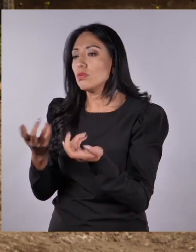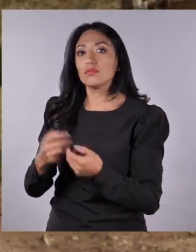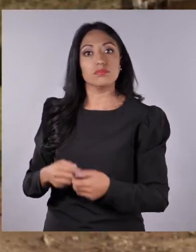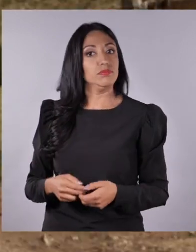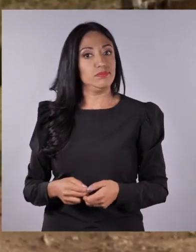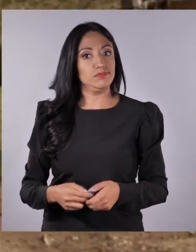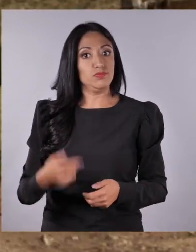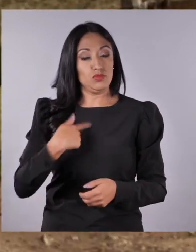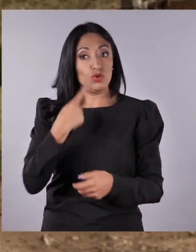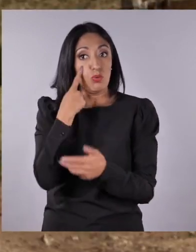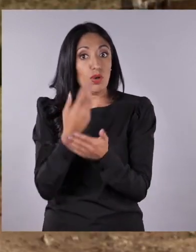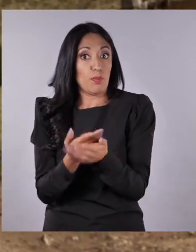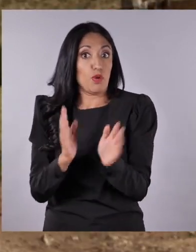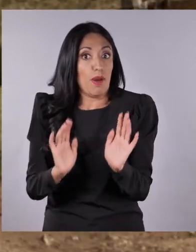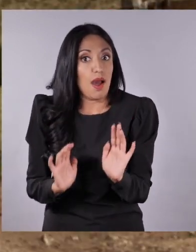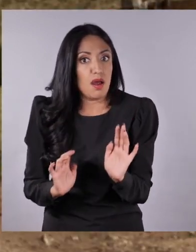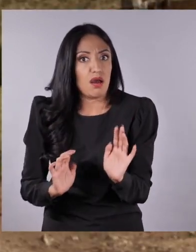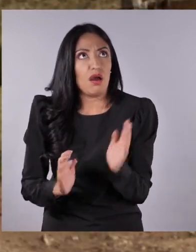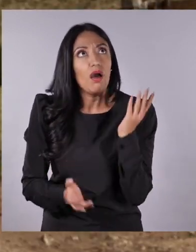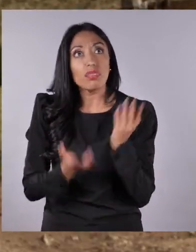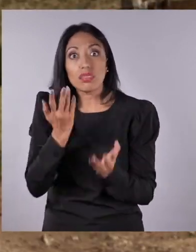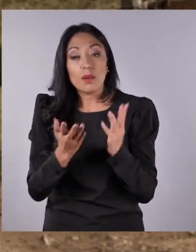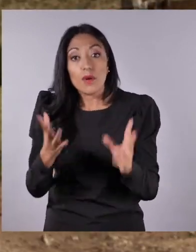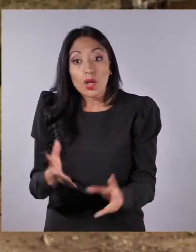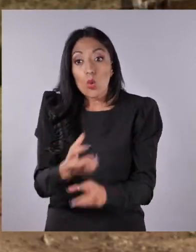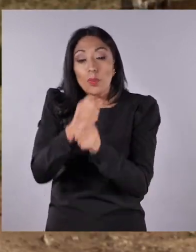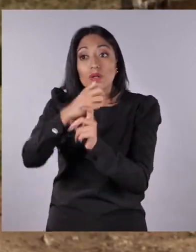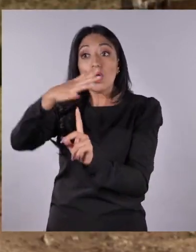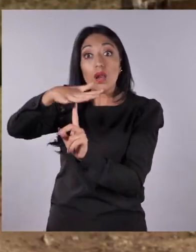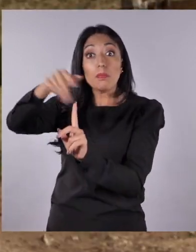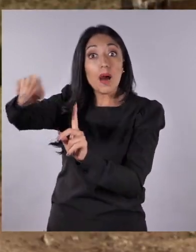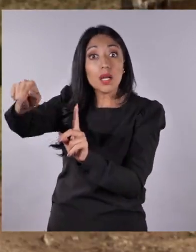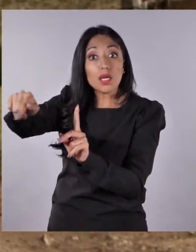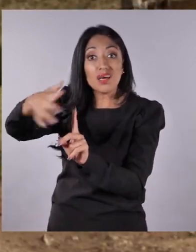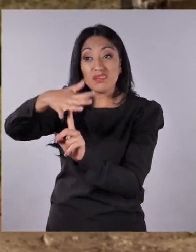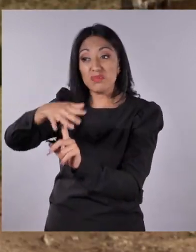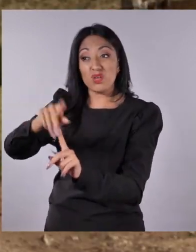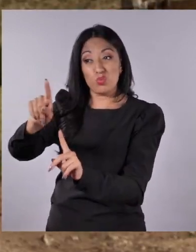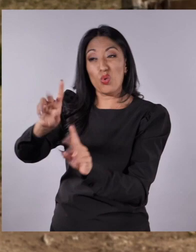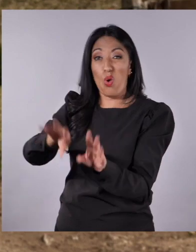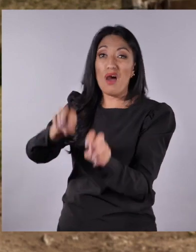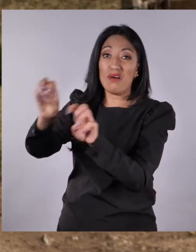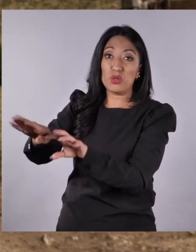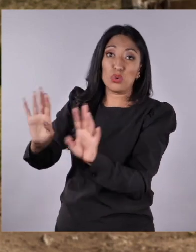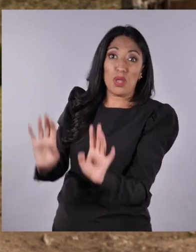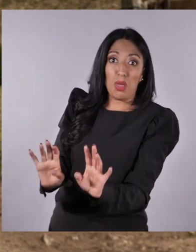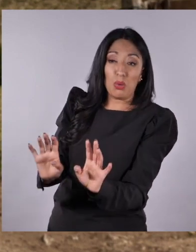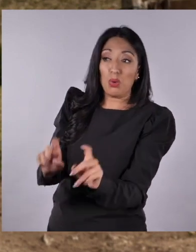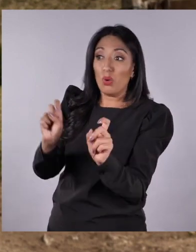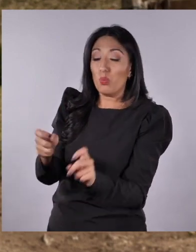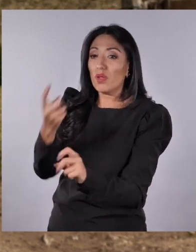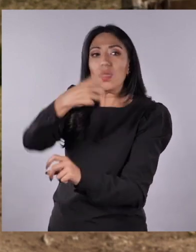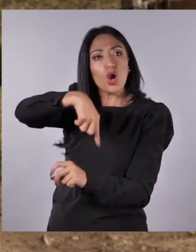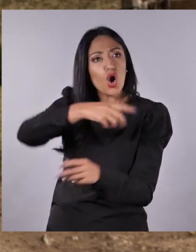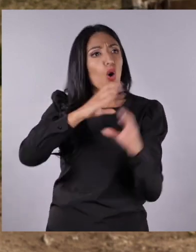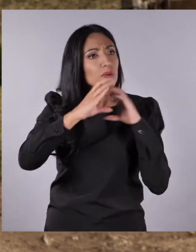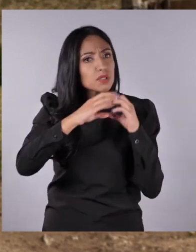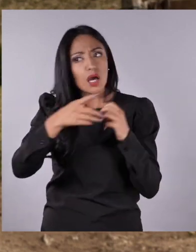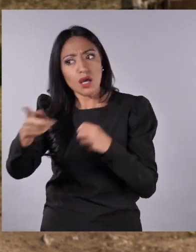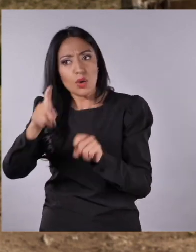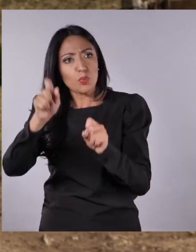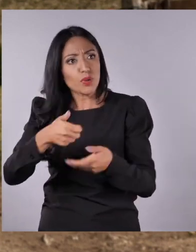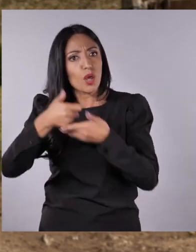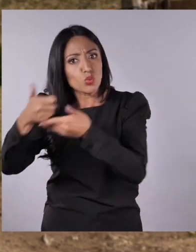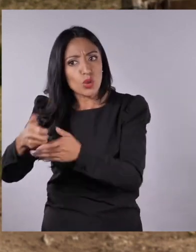comunidad. Voy a intentarlo en mi barrio. Podríamos recuperar el parque que está medio descuidado y hasta podríamos generar huertos